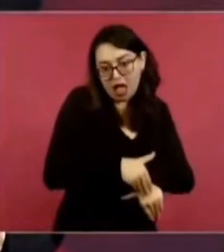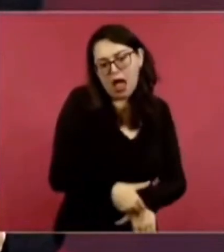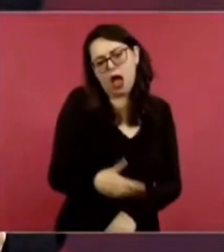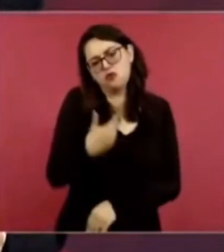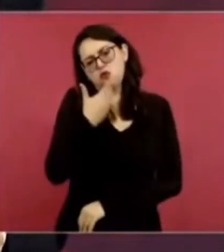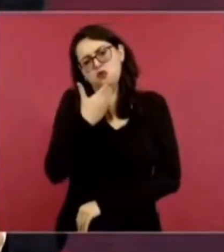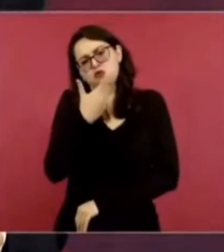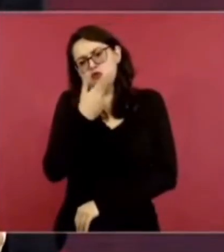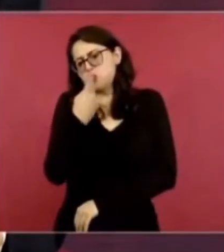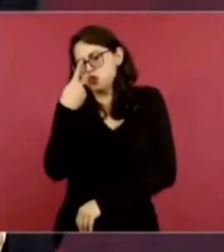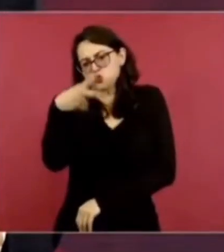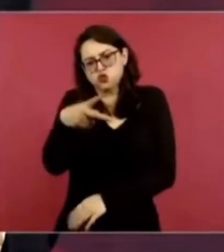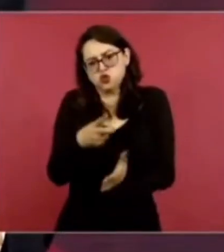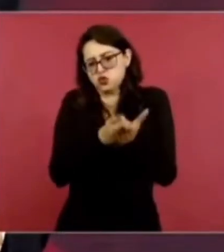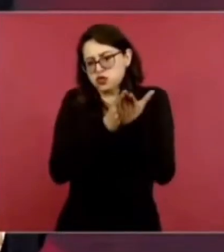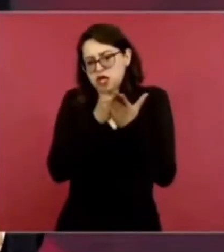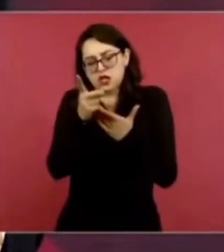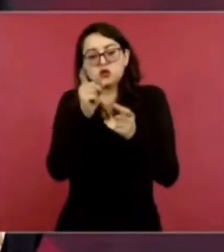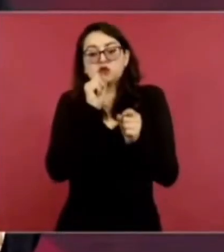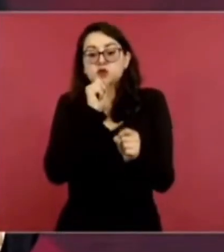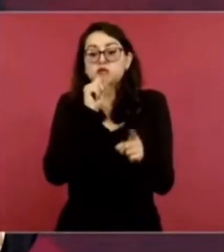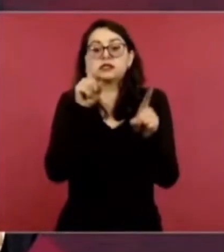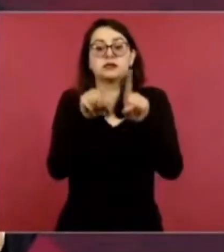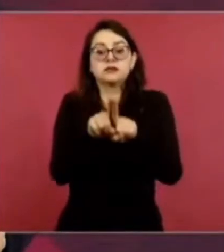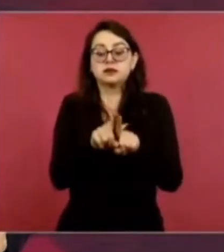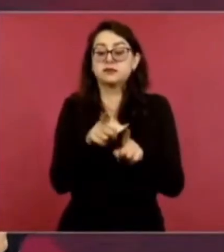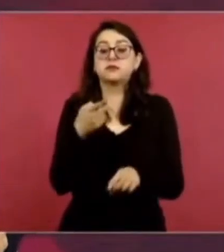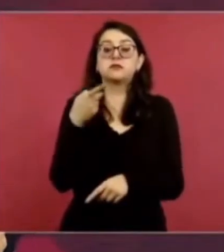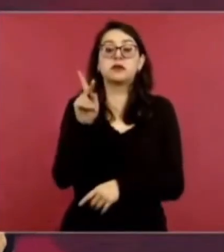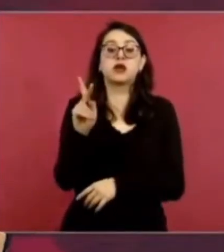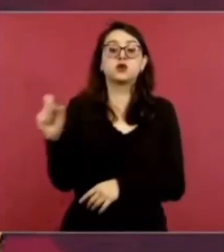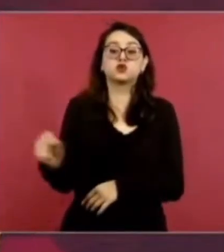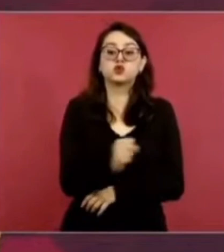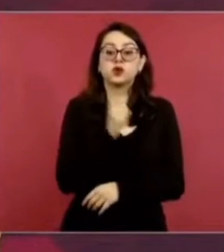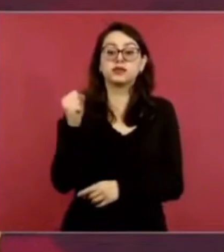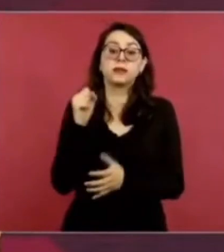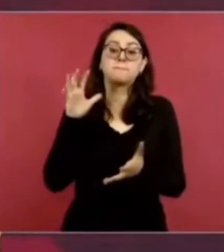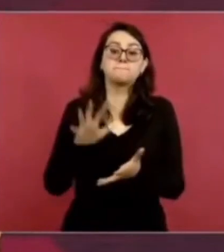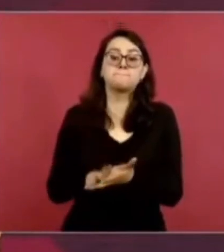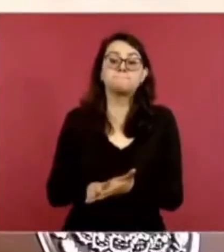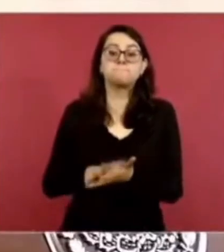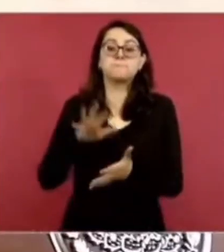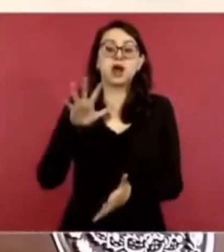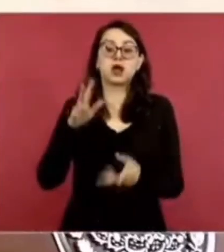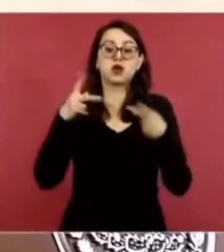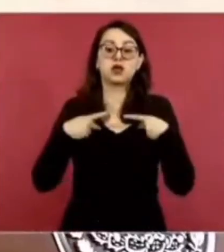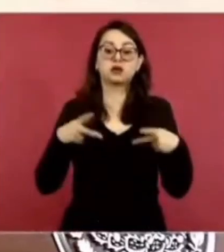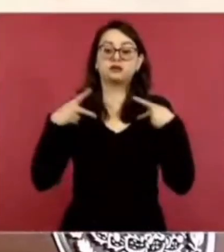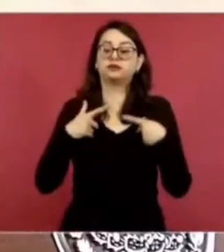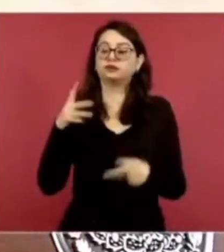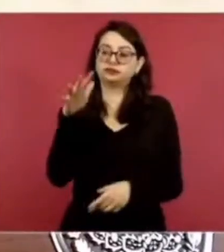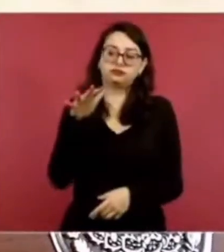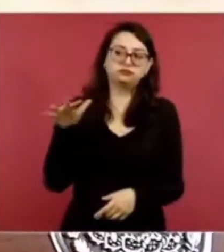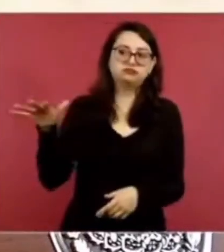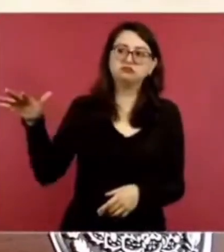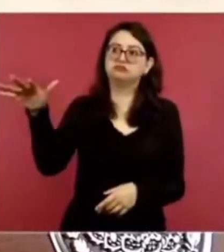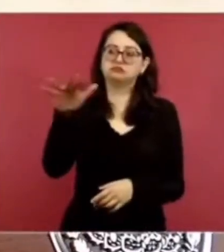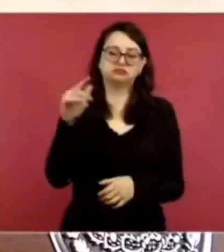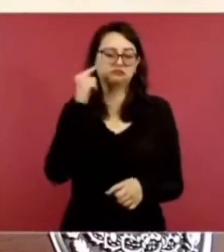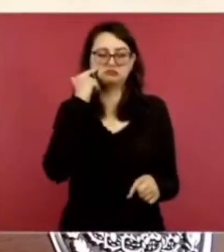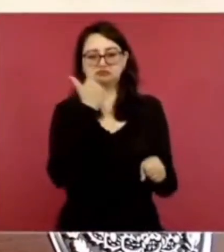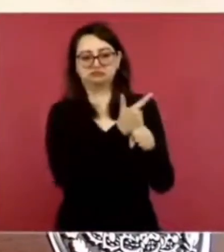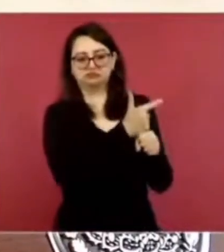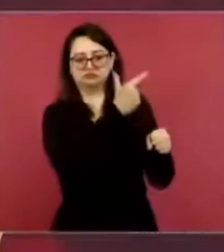Pero ya afortunadamente la gente ya está despertando, nada más que